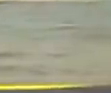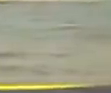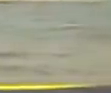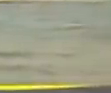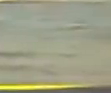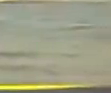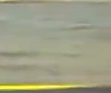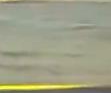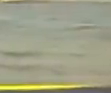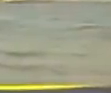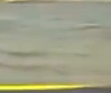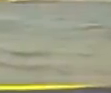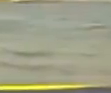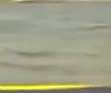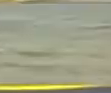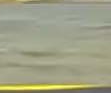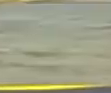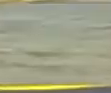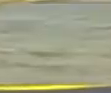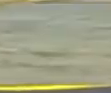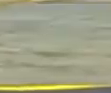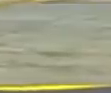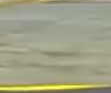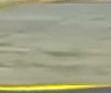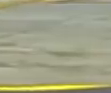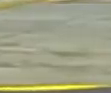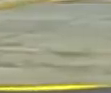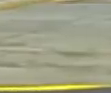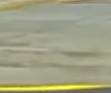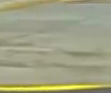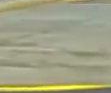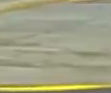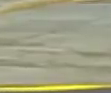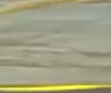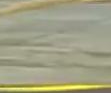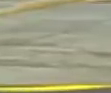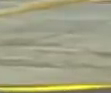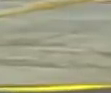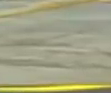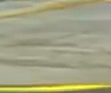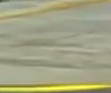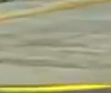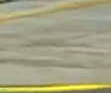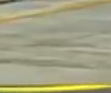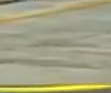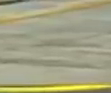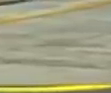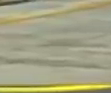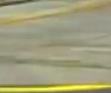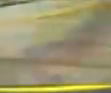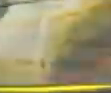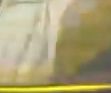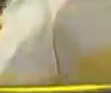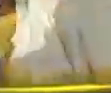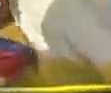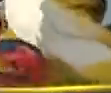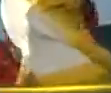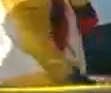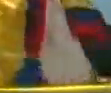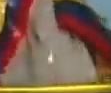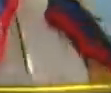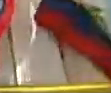República, por ningún otro gobierno había tenido ese abrazo social para el